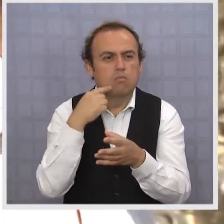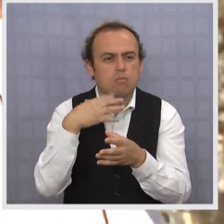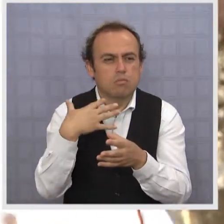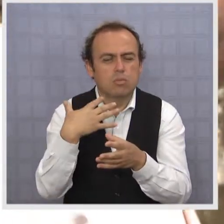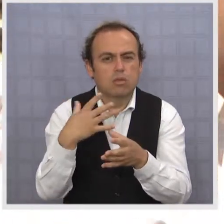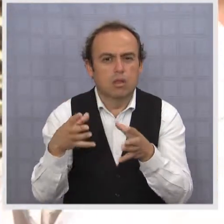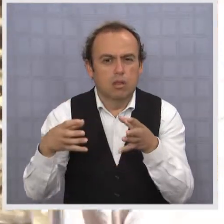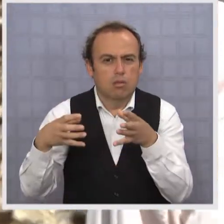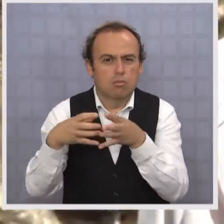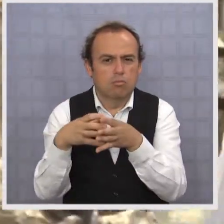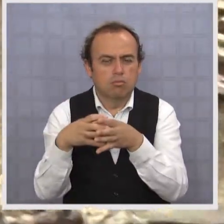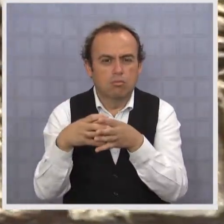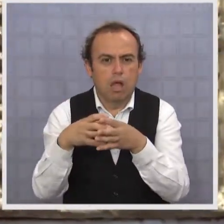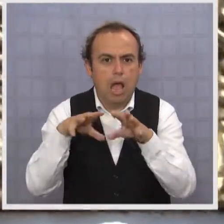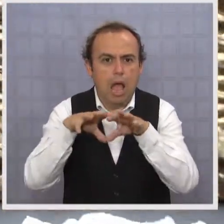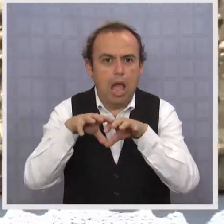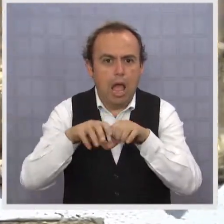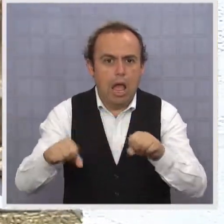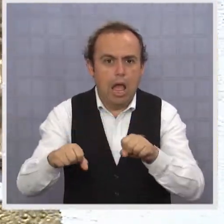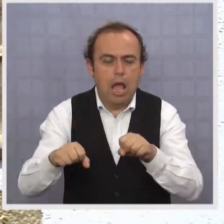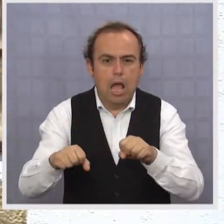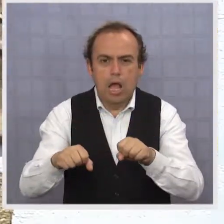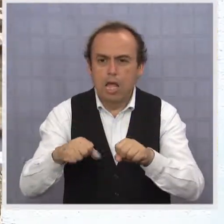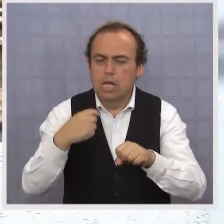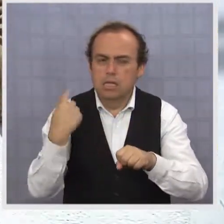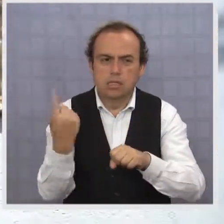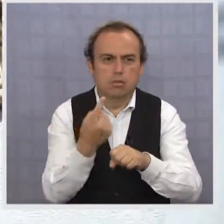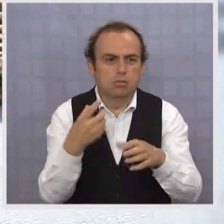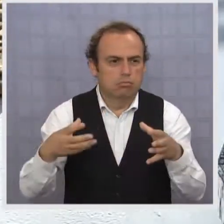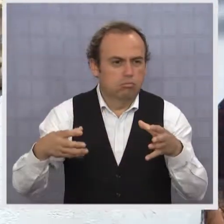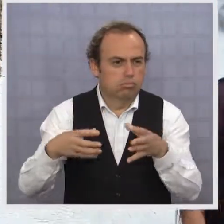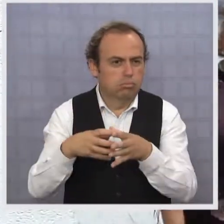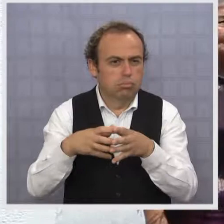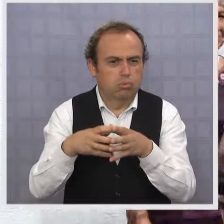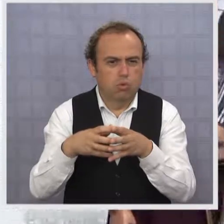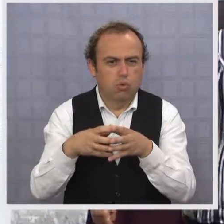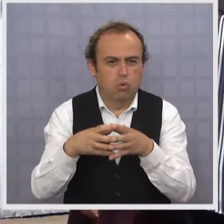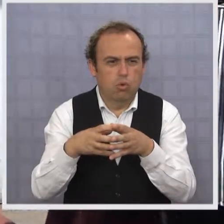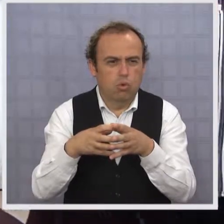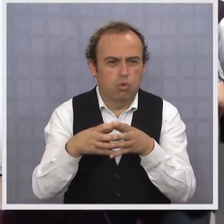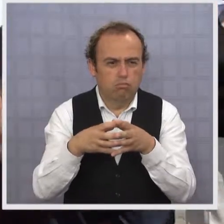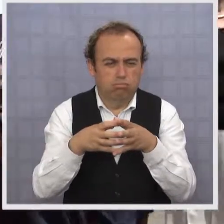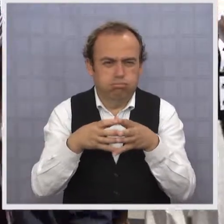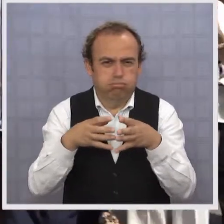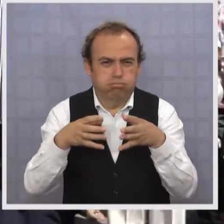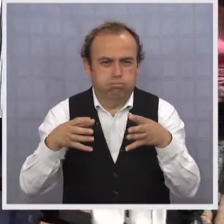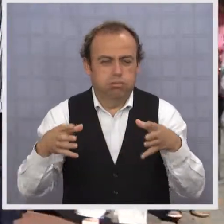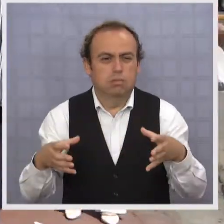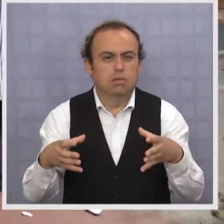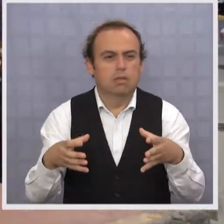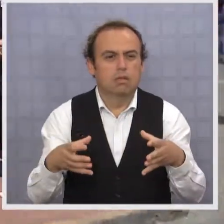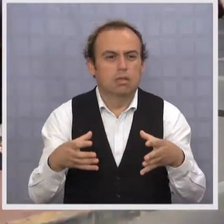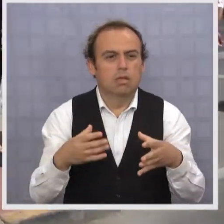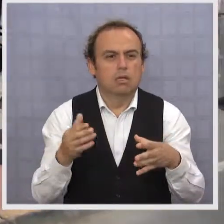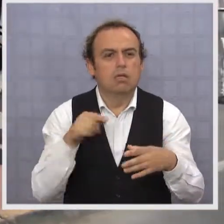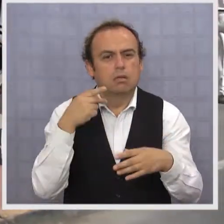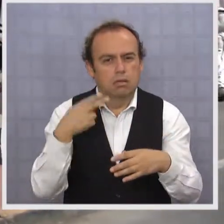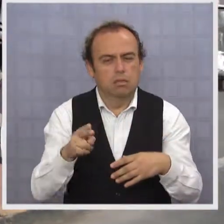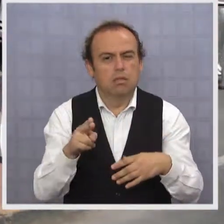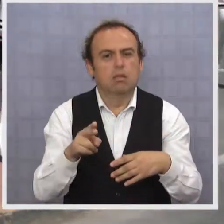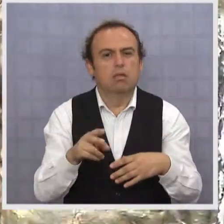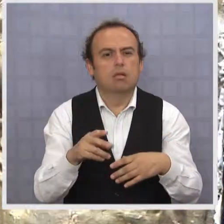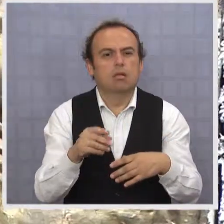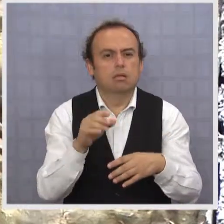lo principal que ellos se juntaron de la noche a la mañana, se pasaron la hoy, se juntaron y se formó un grupo inmenso de personas, salirse pampinas.